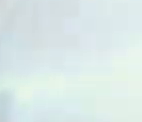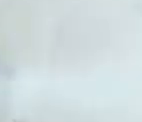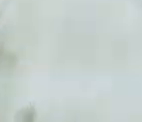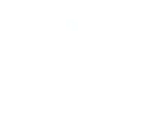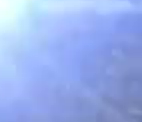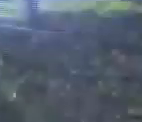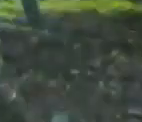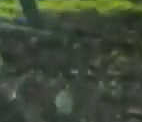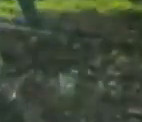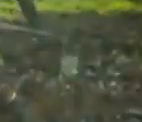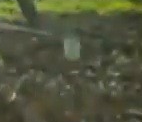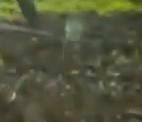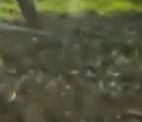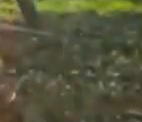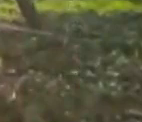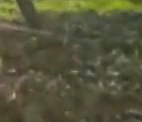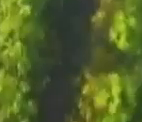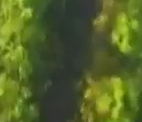este país.